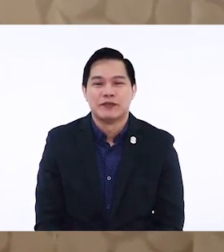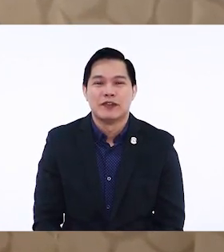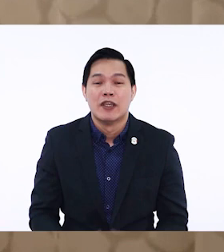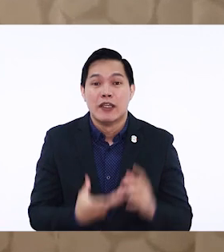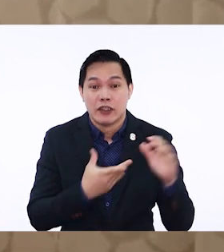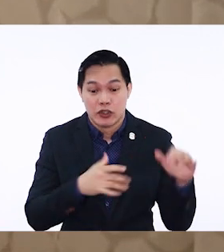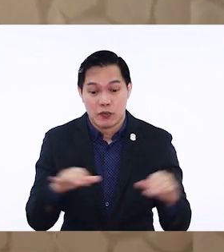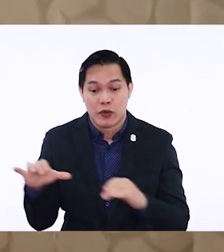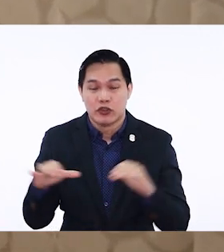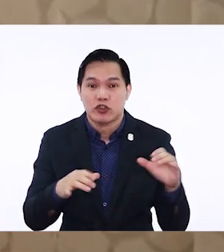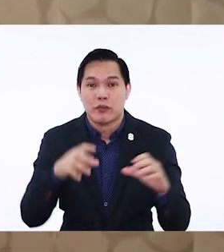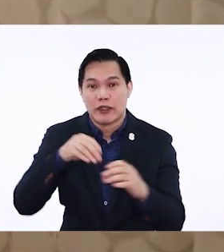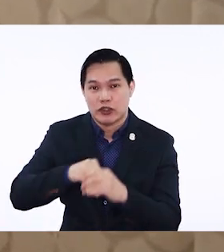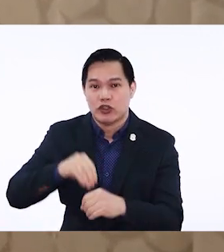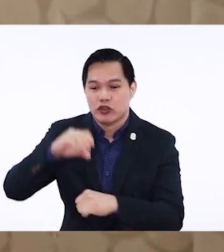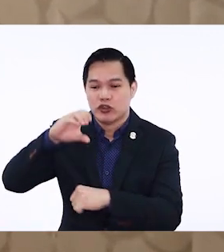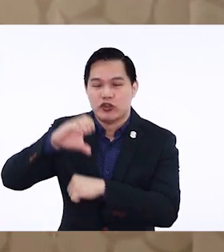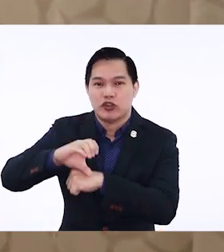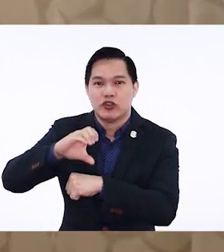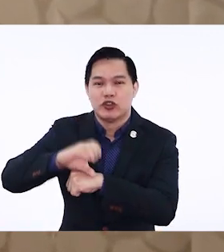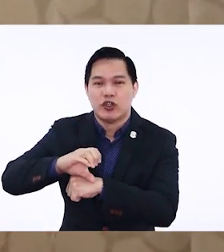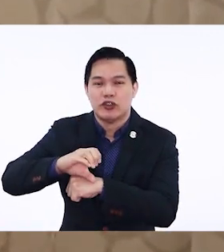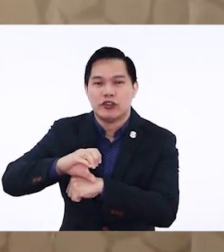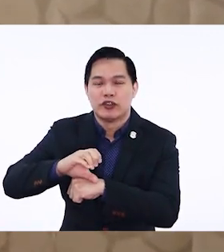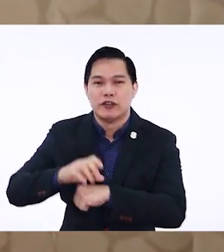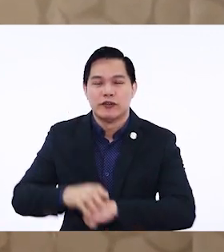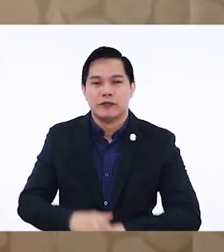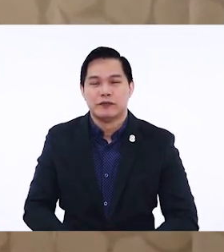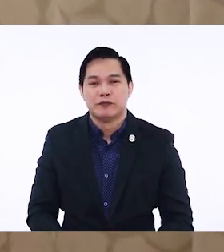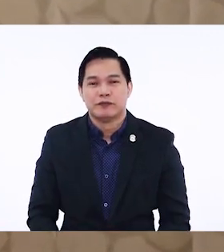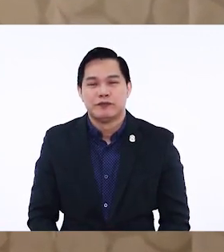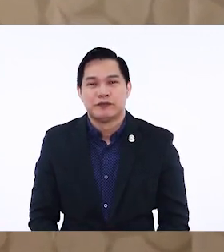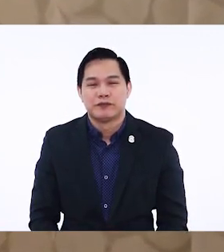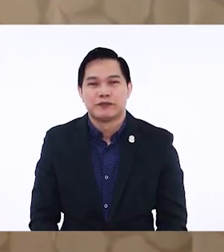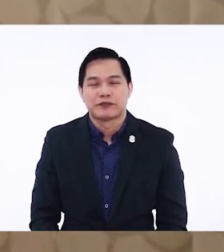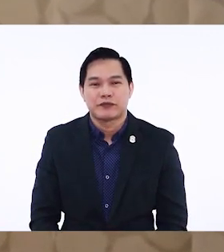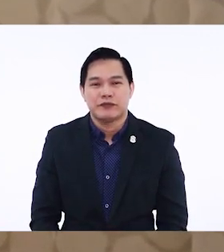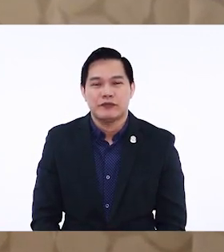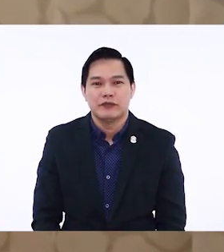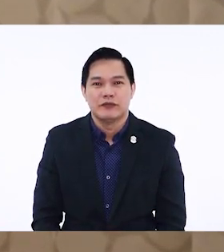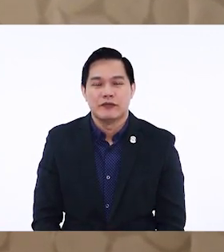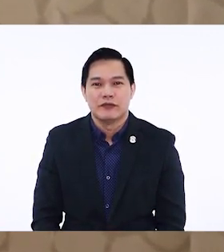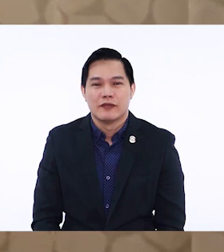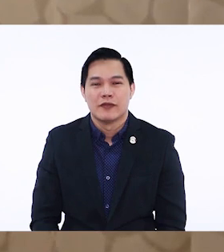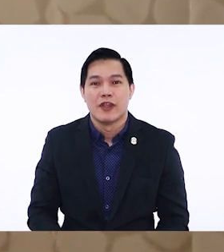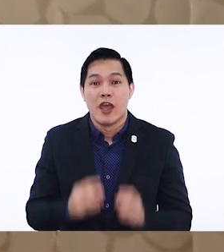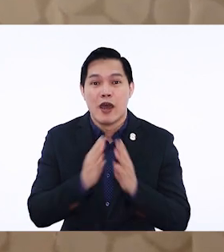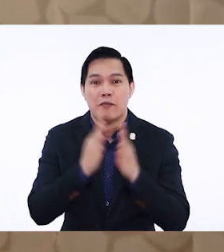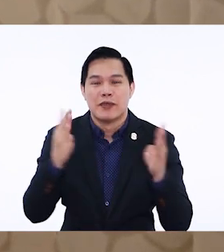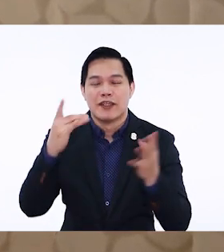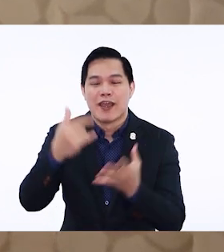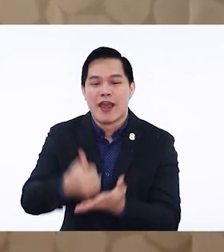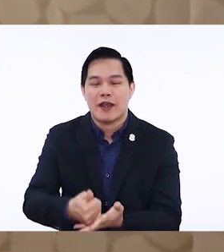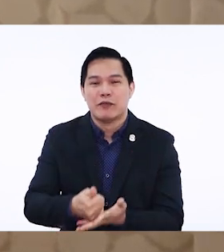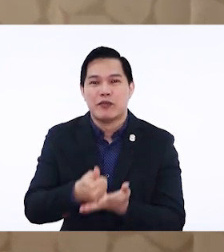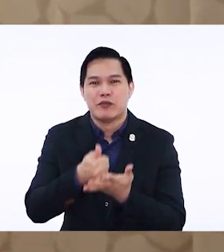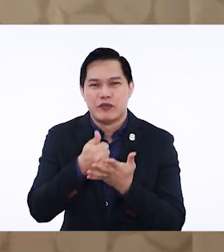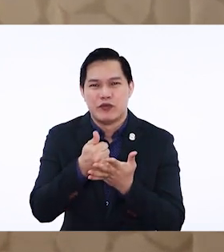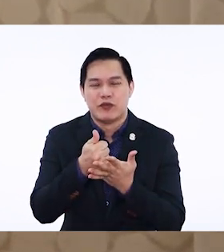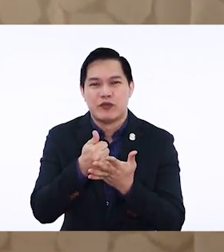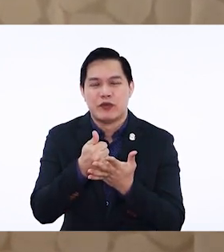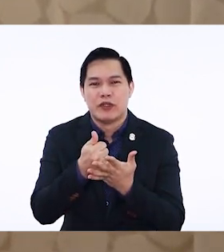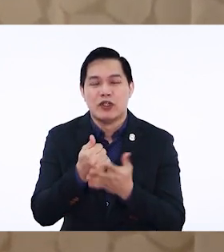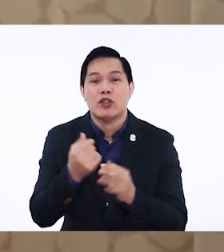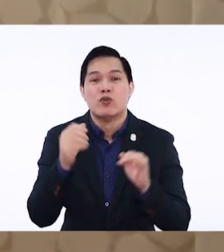iglesia. Esta actividad es una gran ayuda a los hermanos para continuar invitando a nuestros familiares, como a nuestros